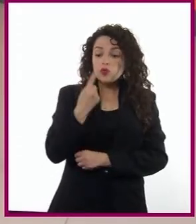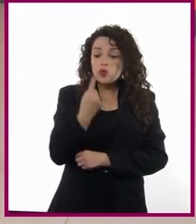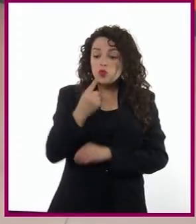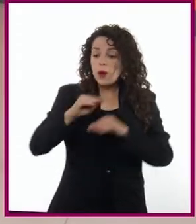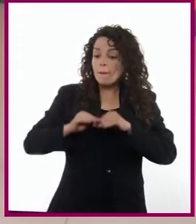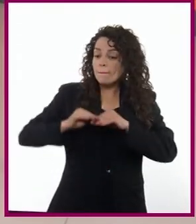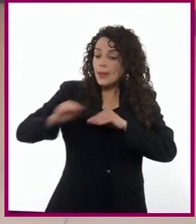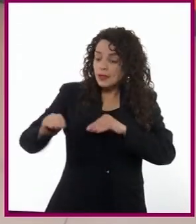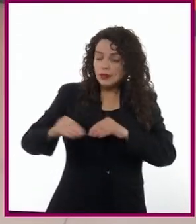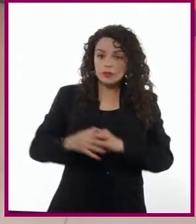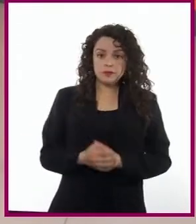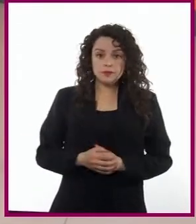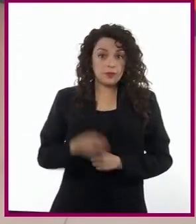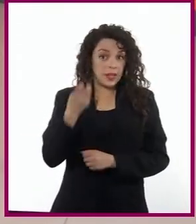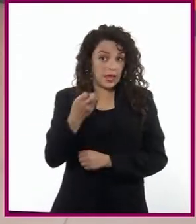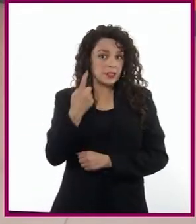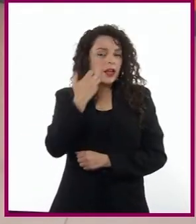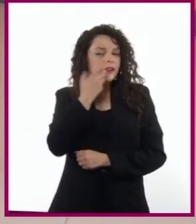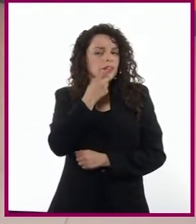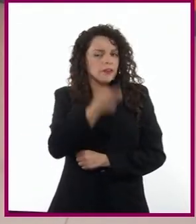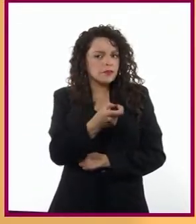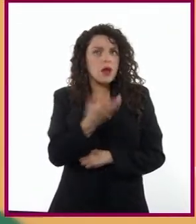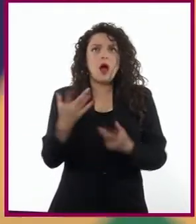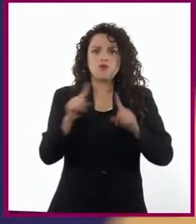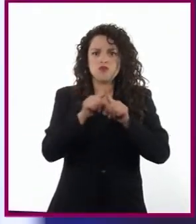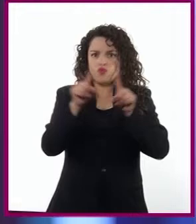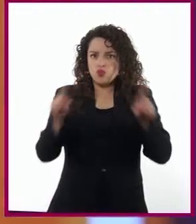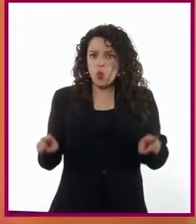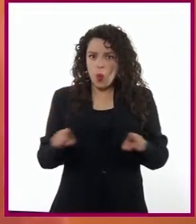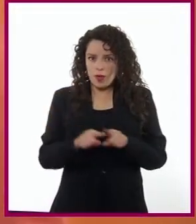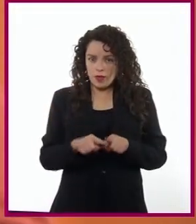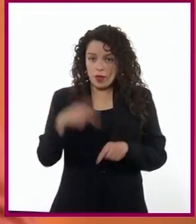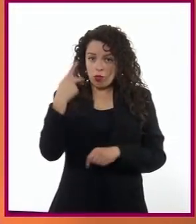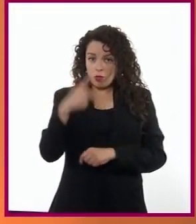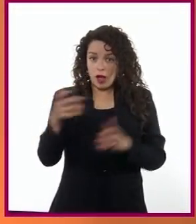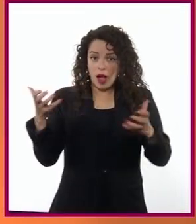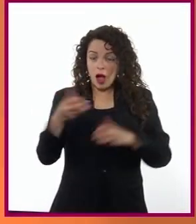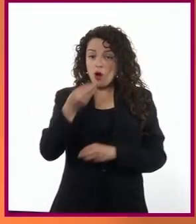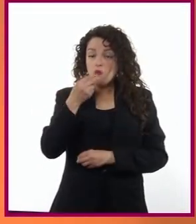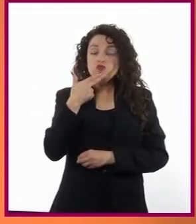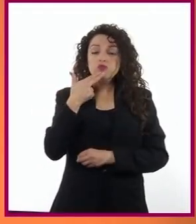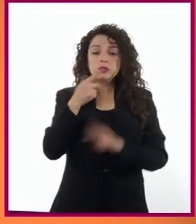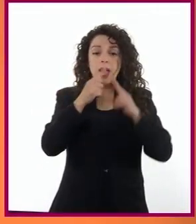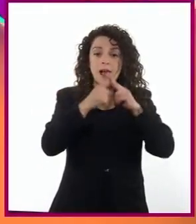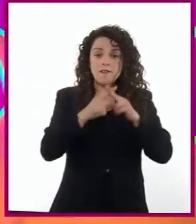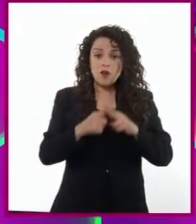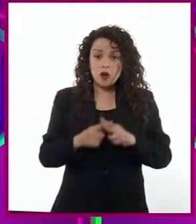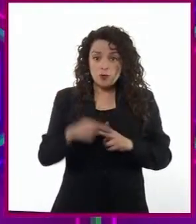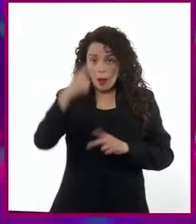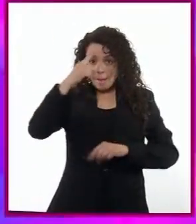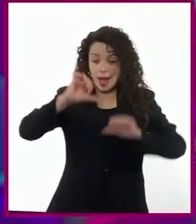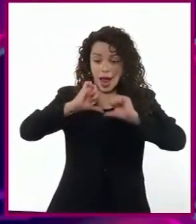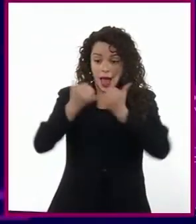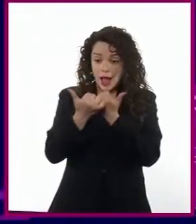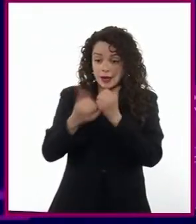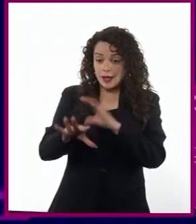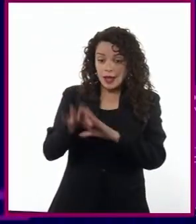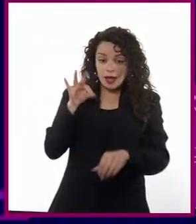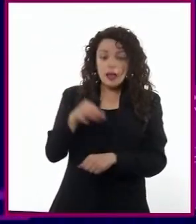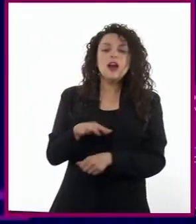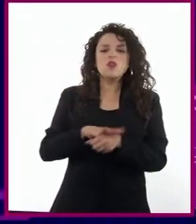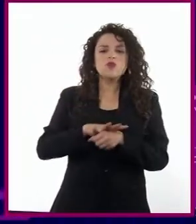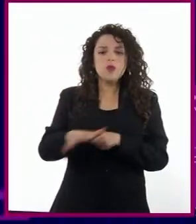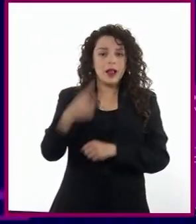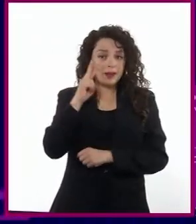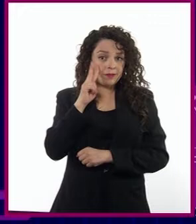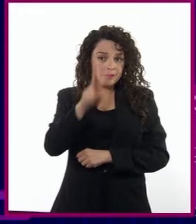metros. Esto nos habla de un cuadrado cuya fórmula para obtener el área nos lleva a multiplicar